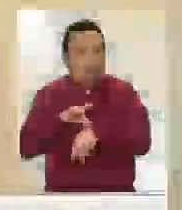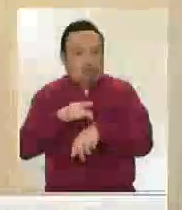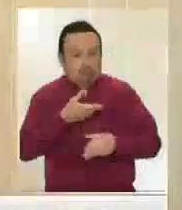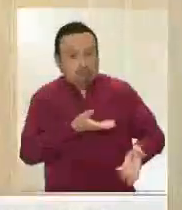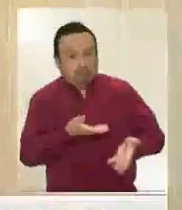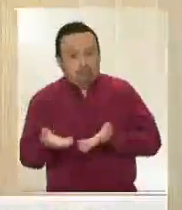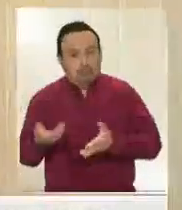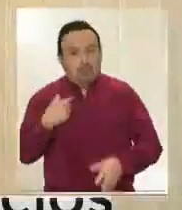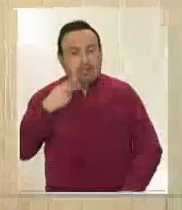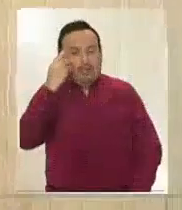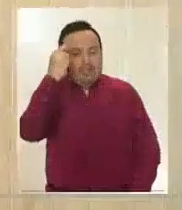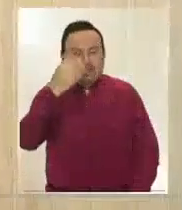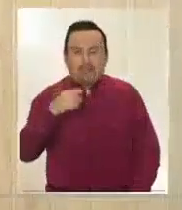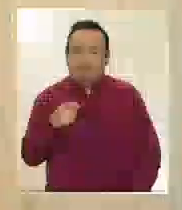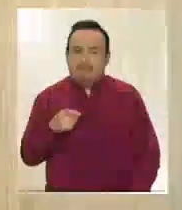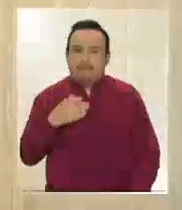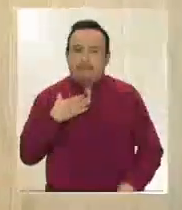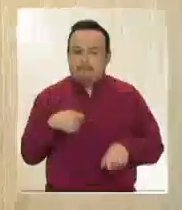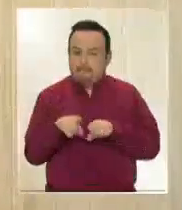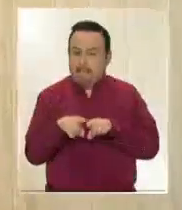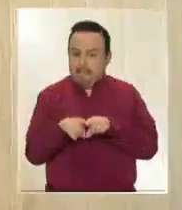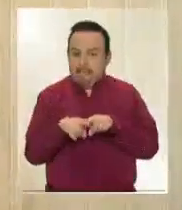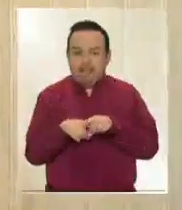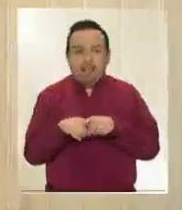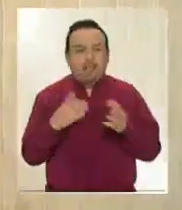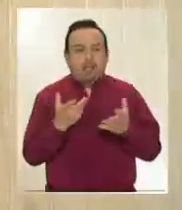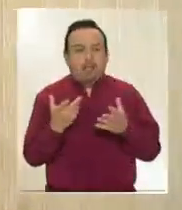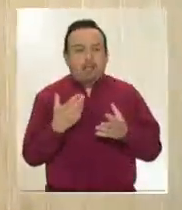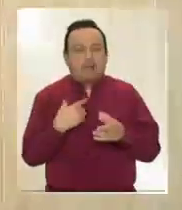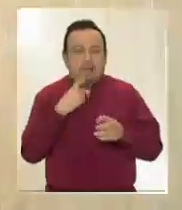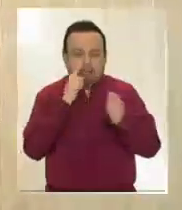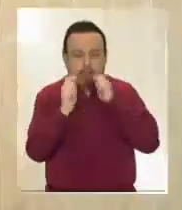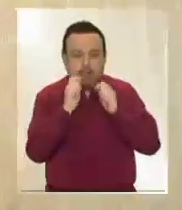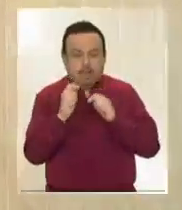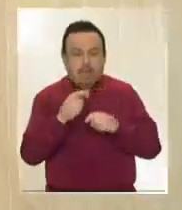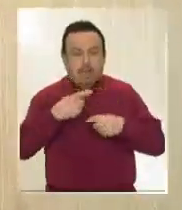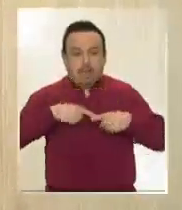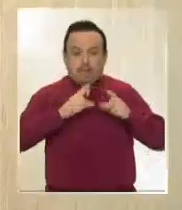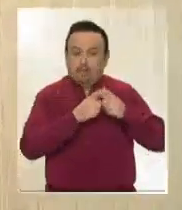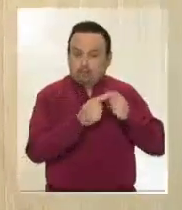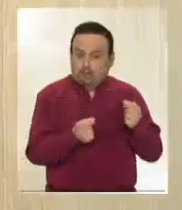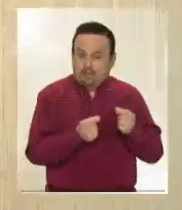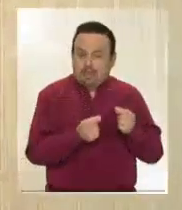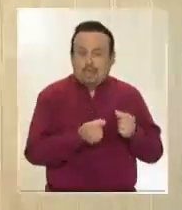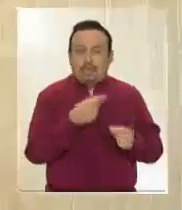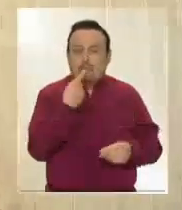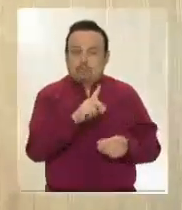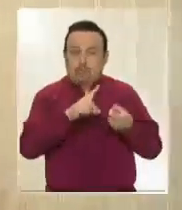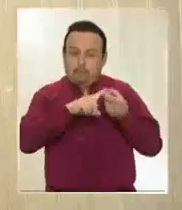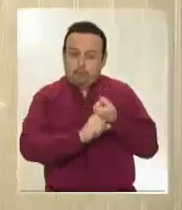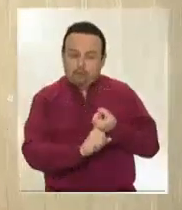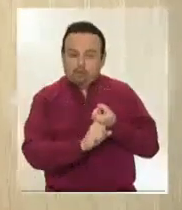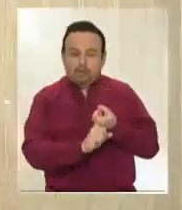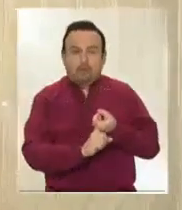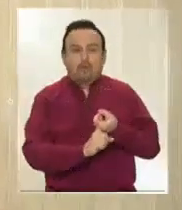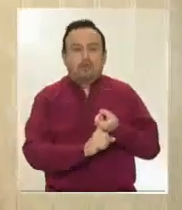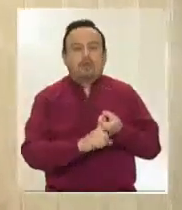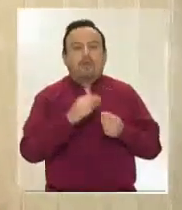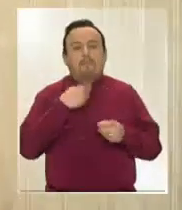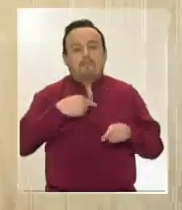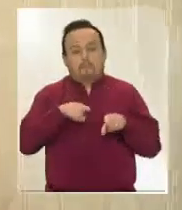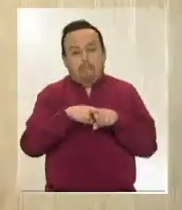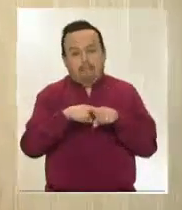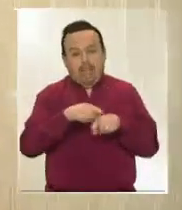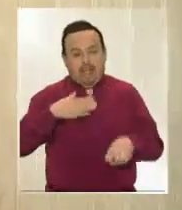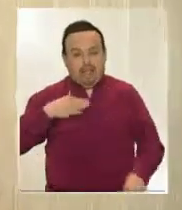Se nos había ocurrido que para que mi hermana no pusiera en riesgo a mi sobrino y a su marido, mi hermana se fuera